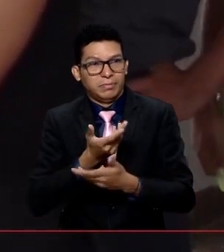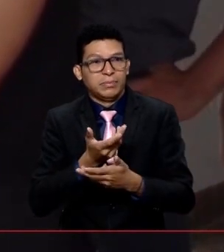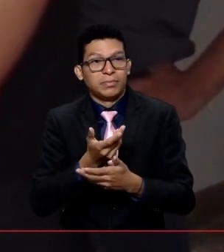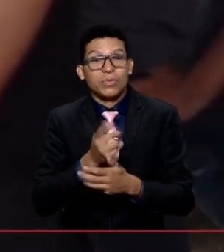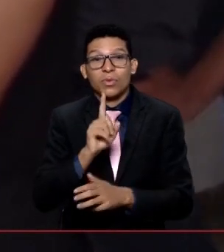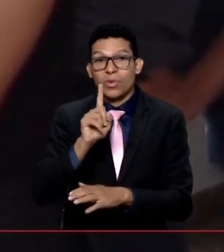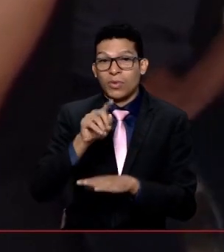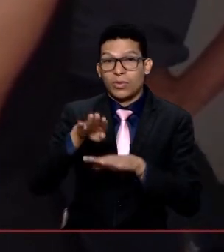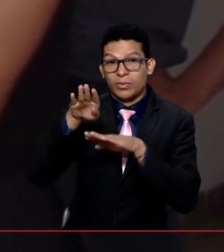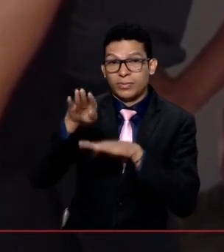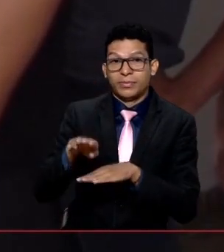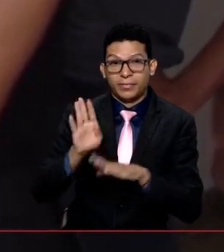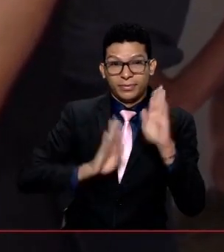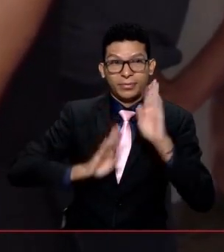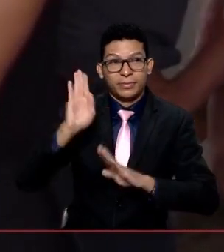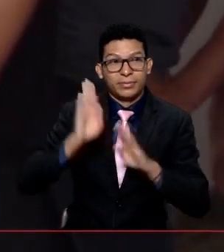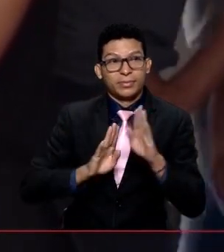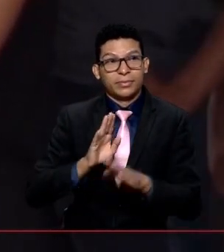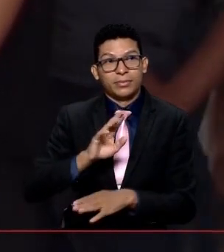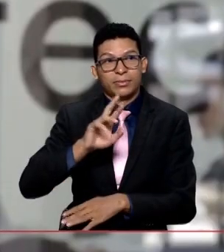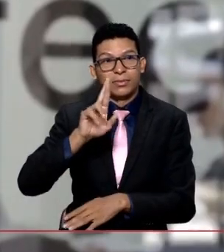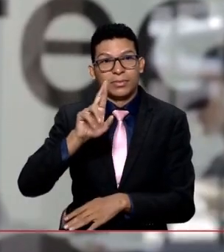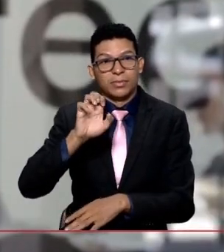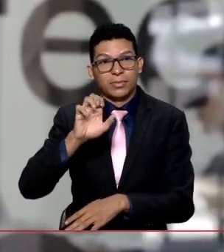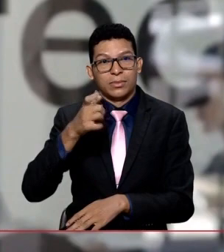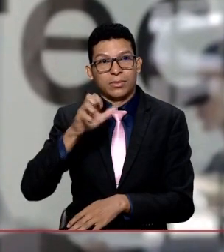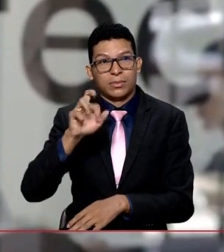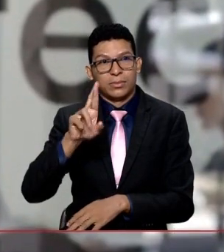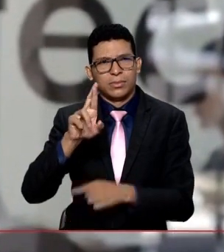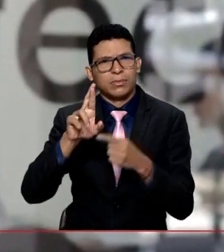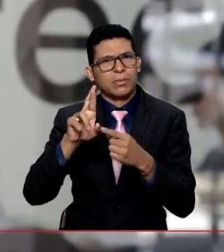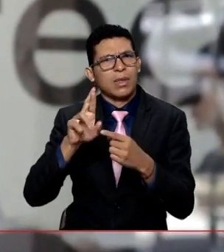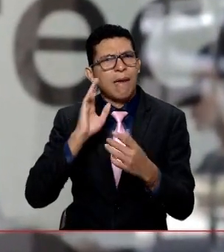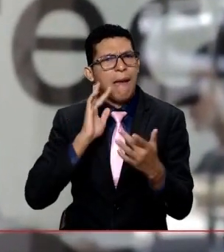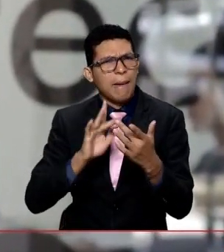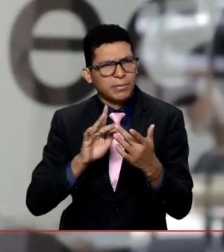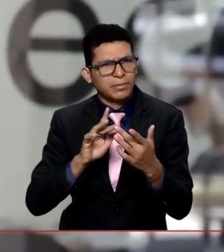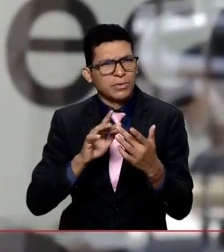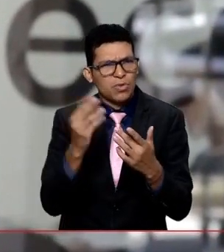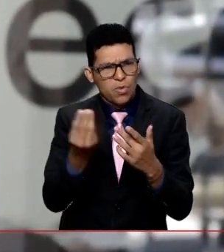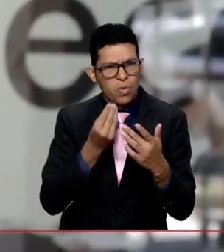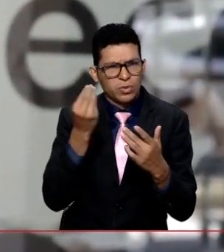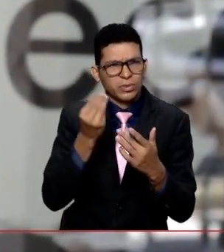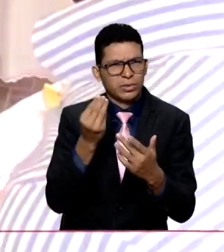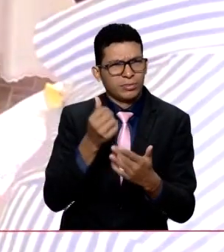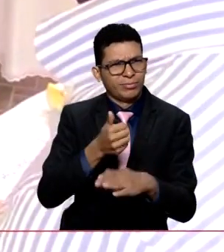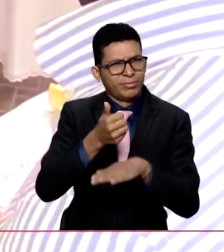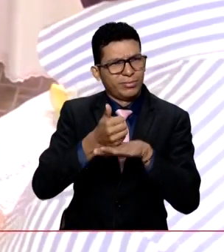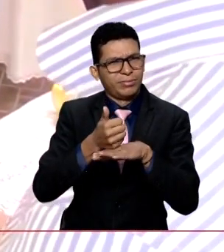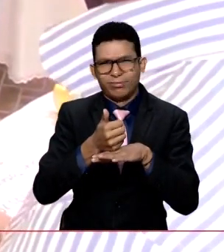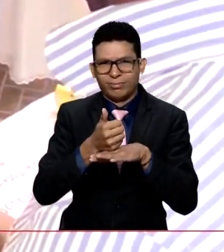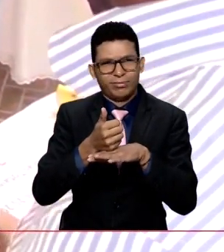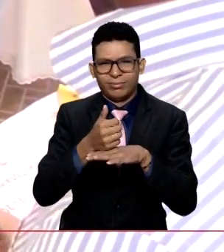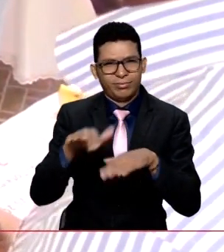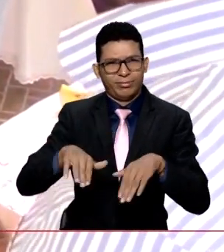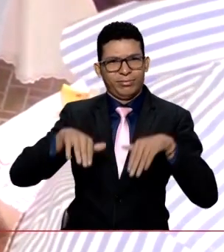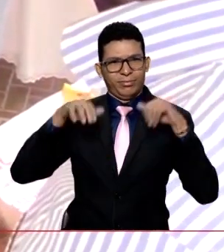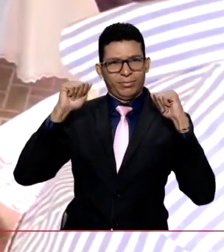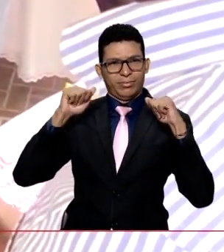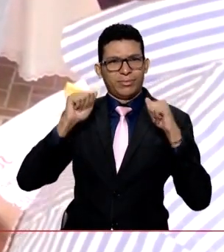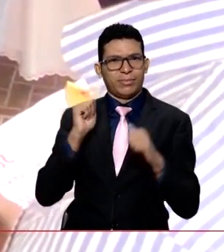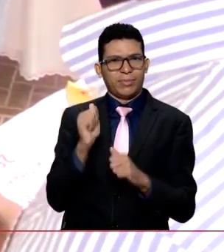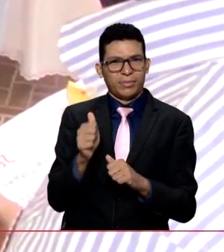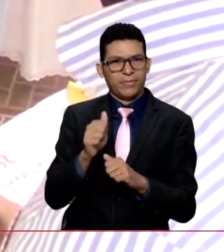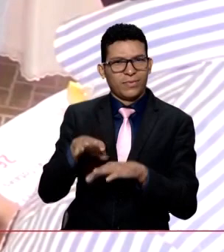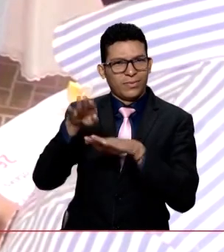los candidatos opcionados a la rectoría es Roger Micolta, pero dado que hace parte del consejo directivo, debió hacerse a un lado para no ser juez y parte en su